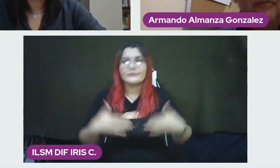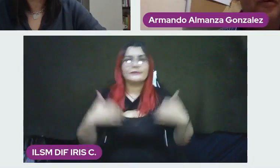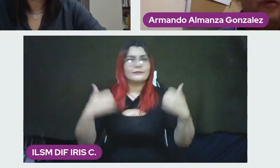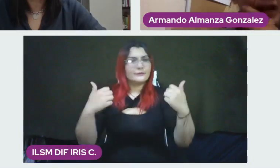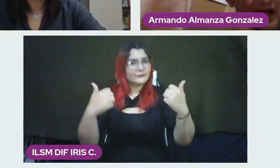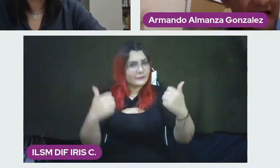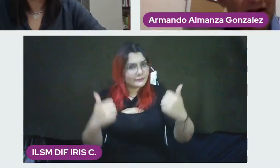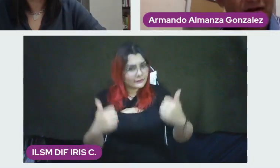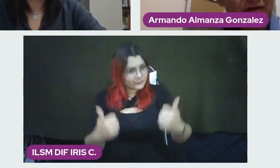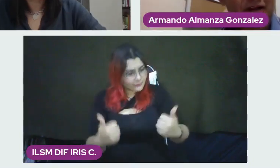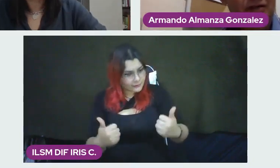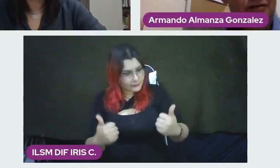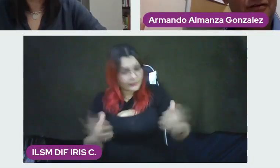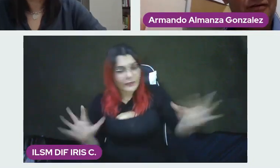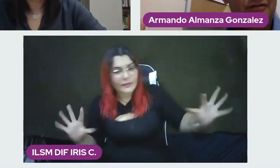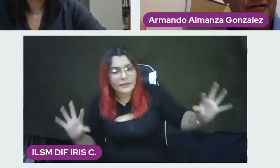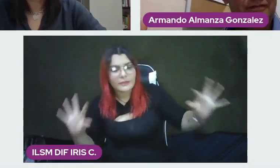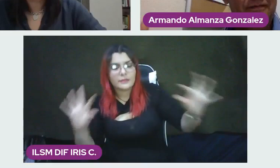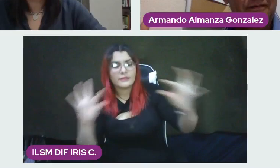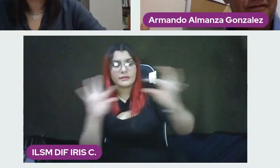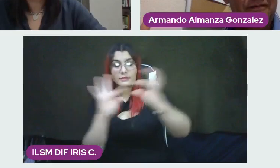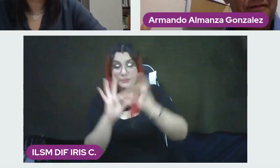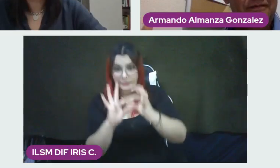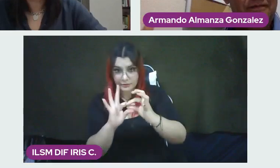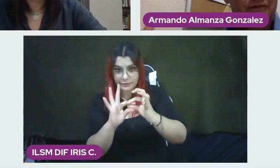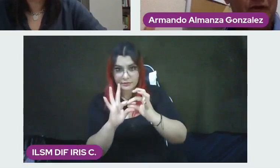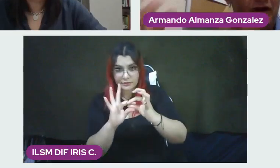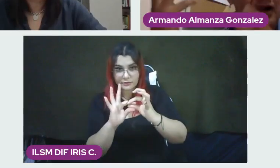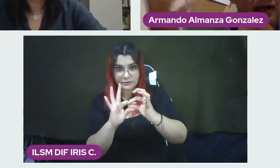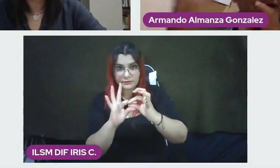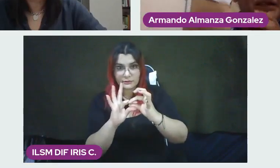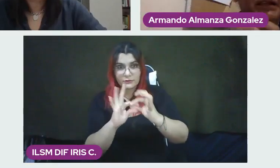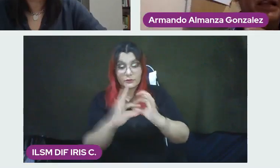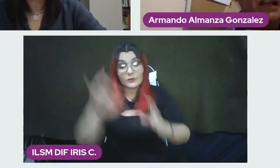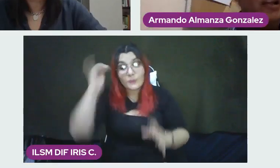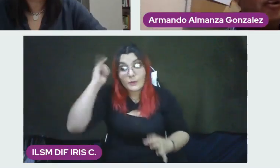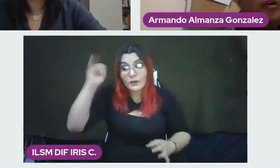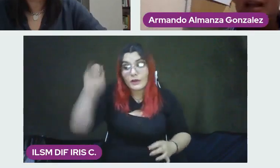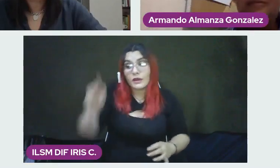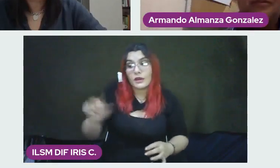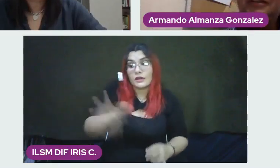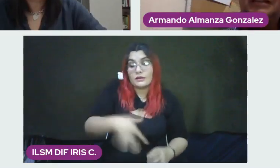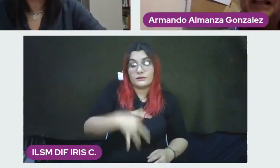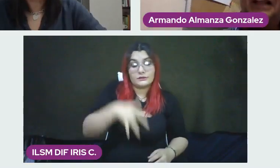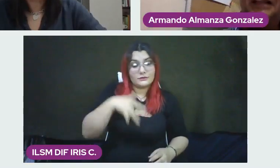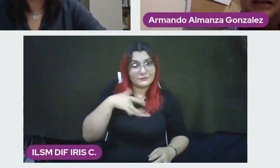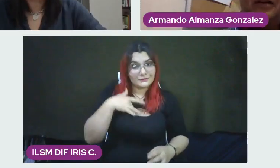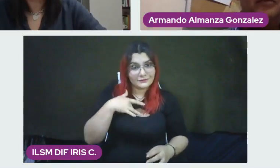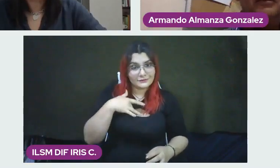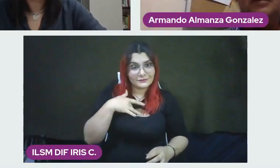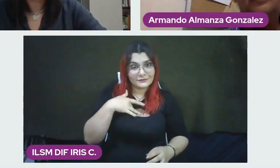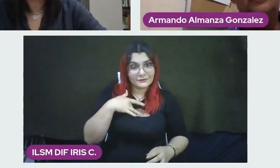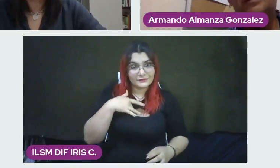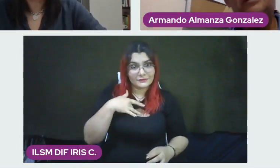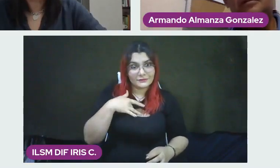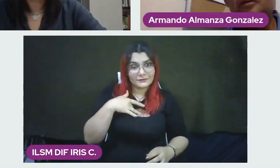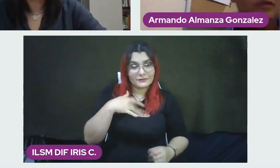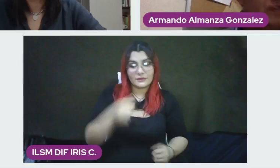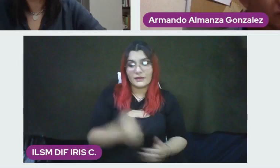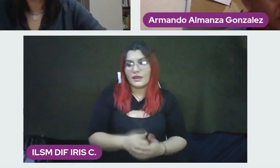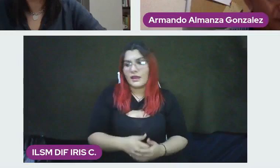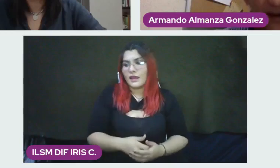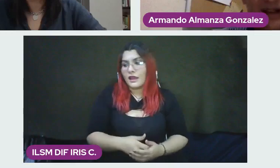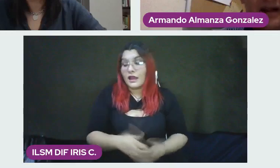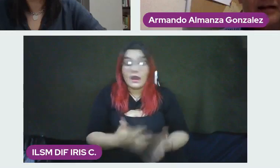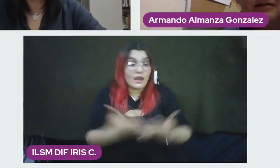poderme involucrar con el otro. Hoy a veces no queremos ni siquiera saber cómo están nuestros hijos, cómo